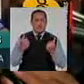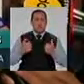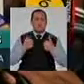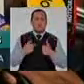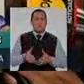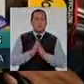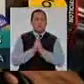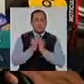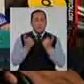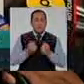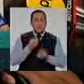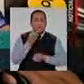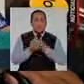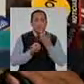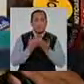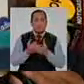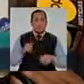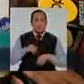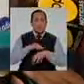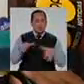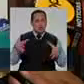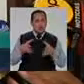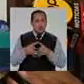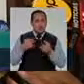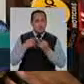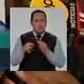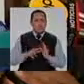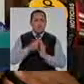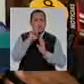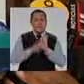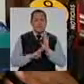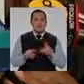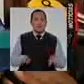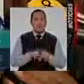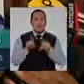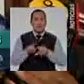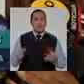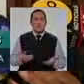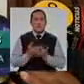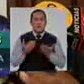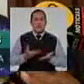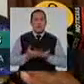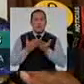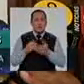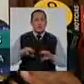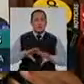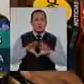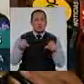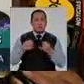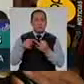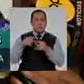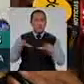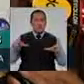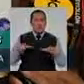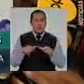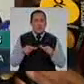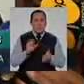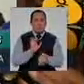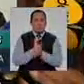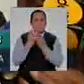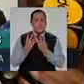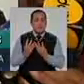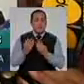pedido información respecto de todos los registros y cuál es la situación de los registros en todos los establecimientos penitenciarios,